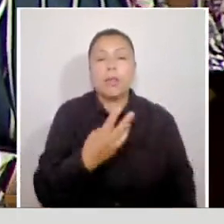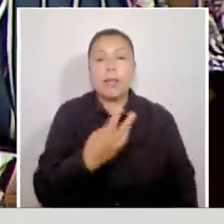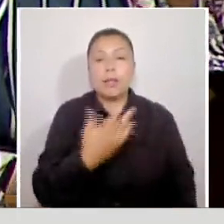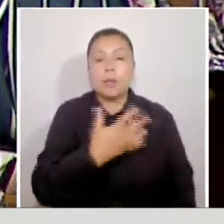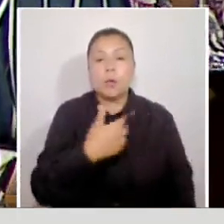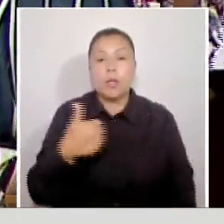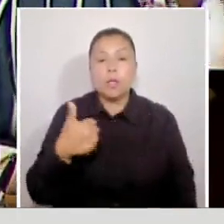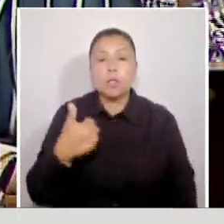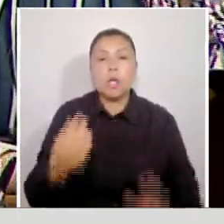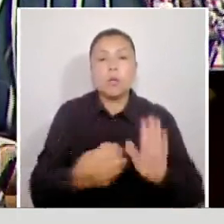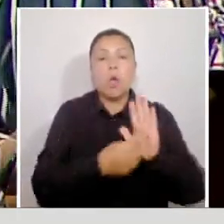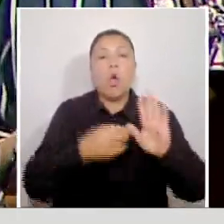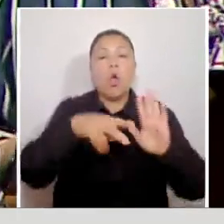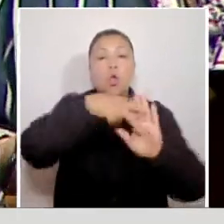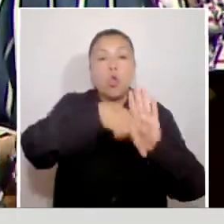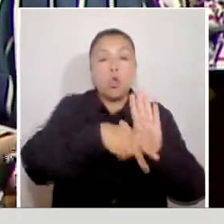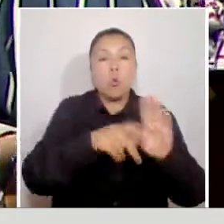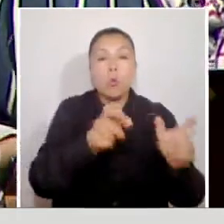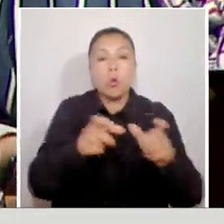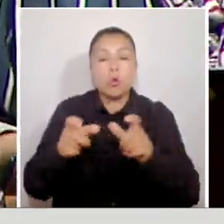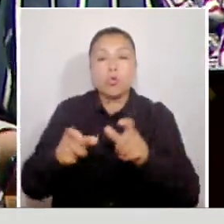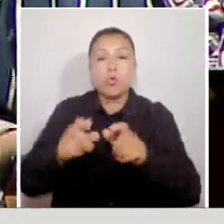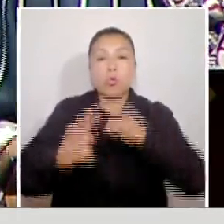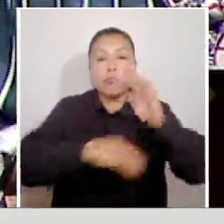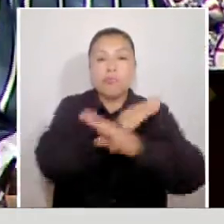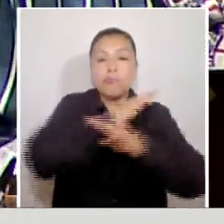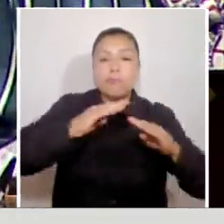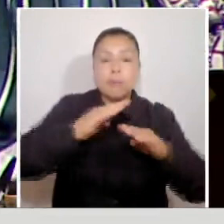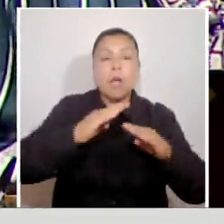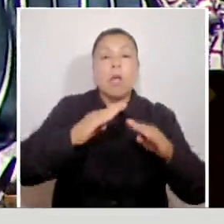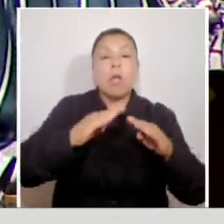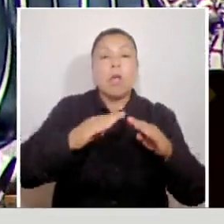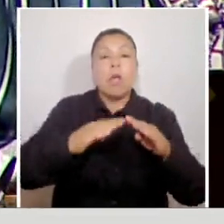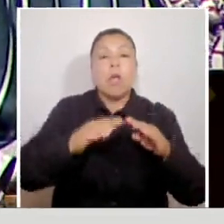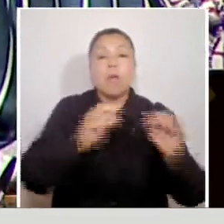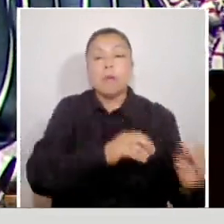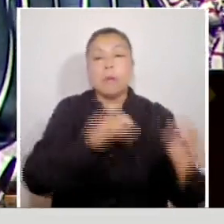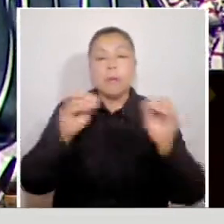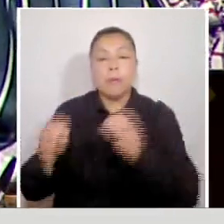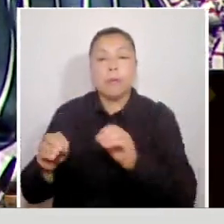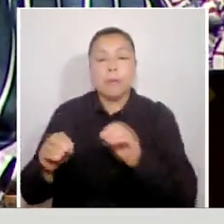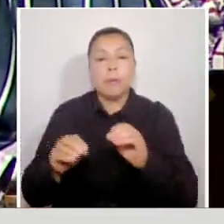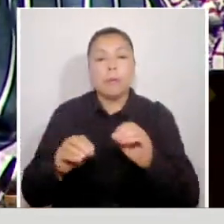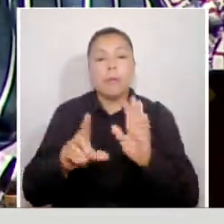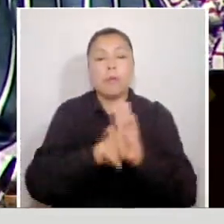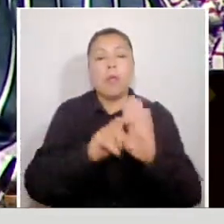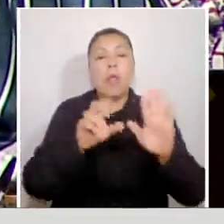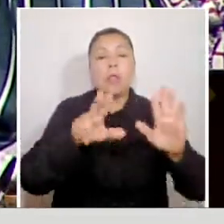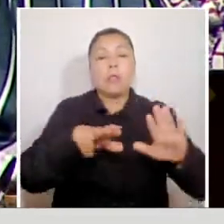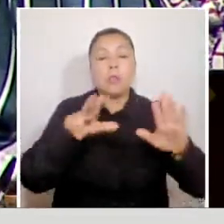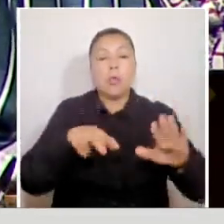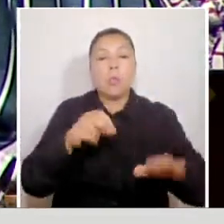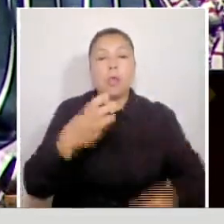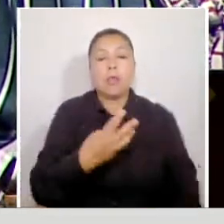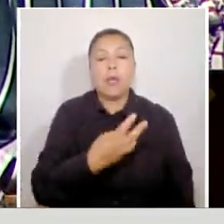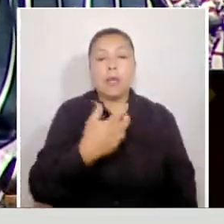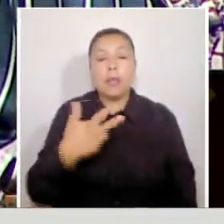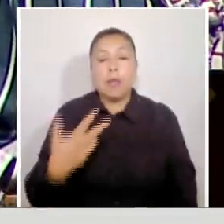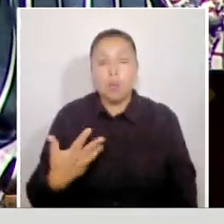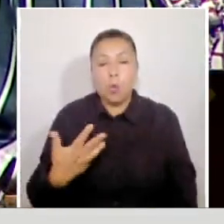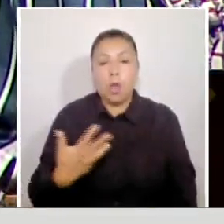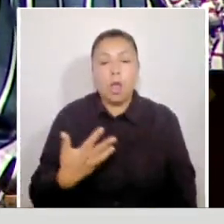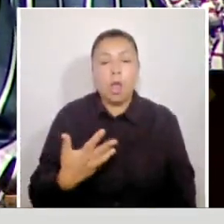establece normas sobre control de las artes marciales y deroga la ley número 18039 e